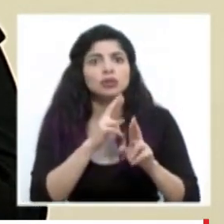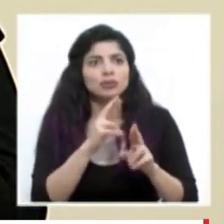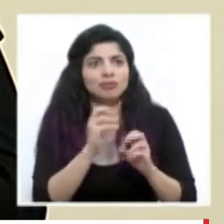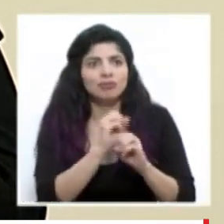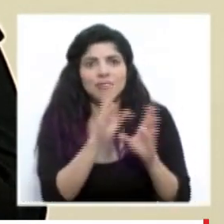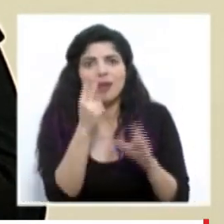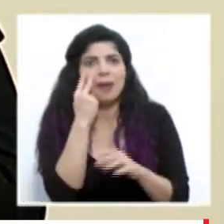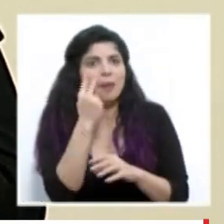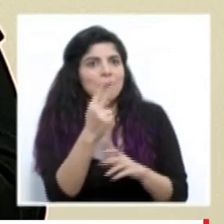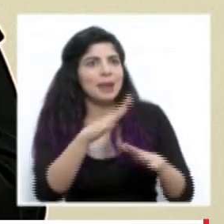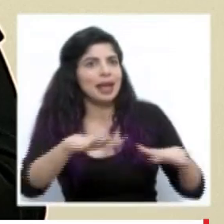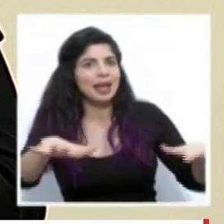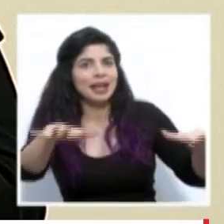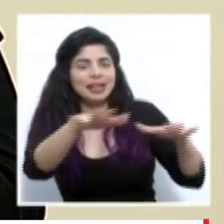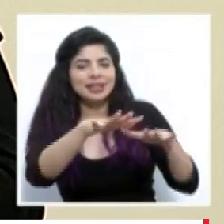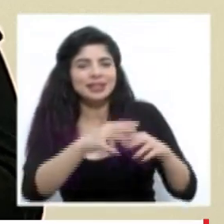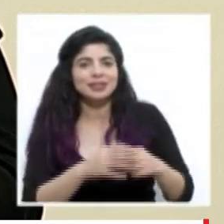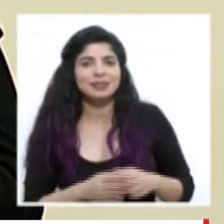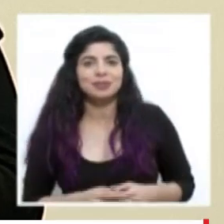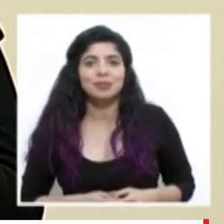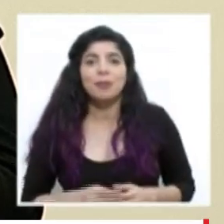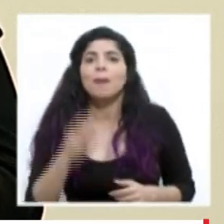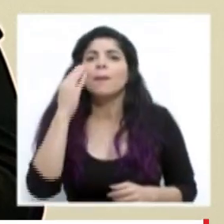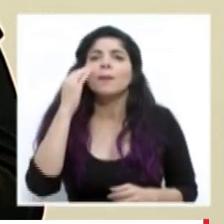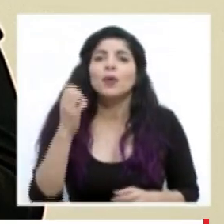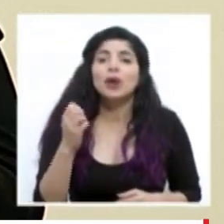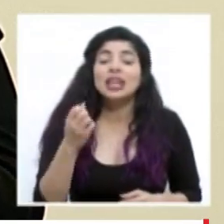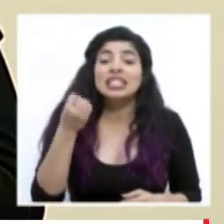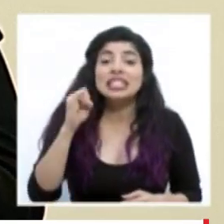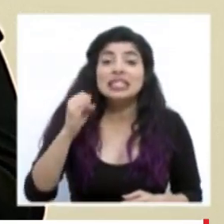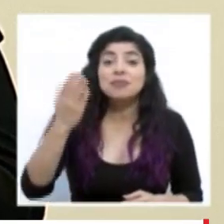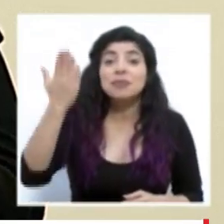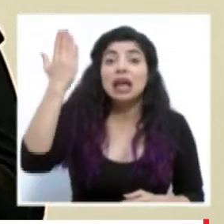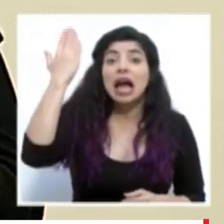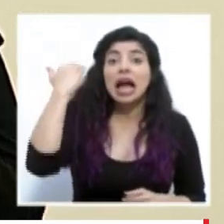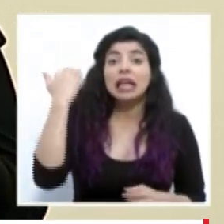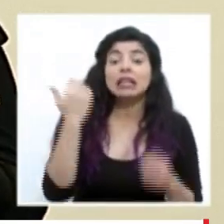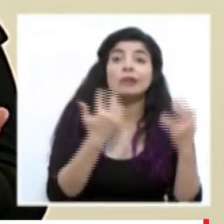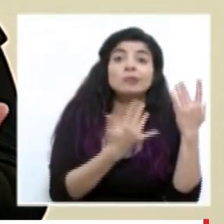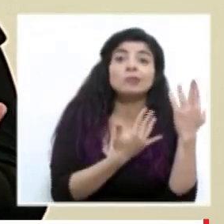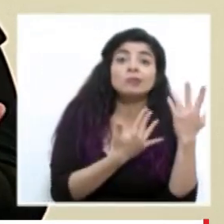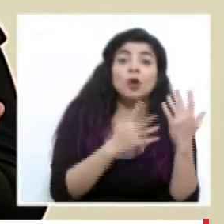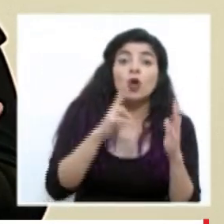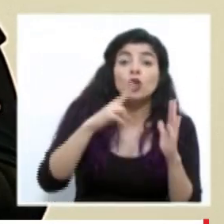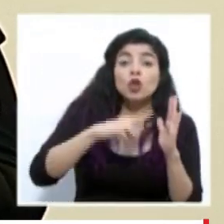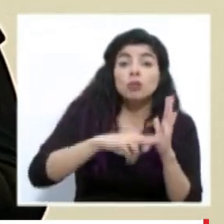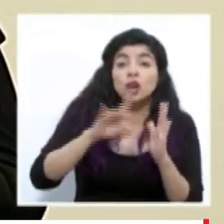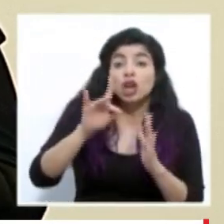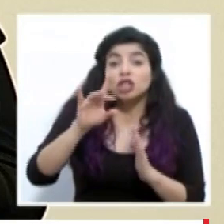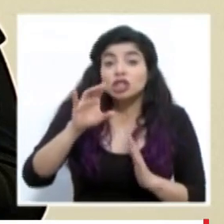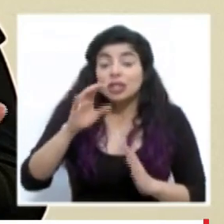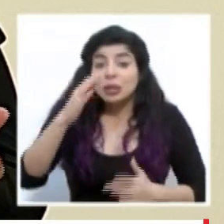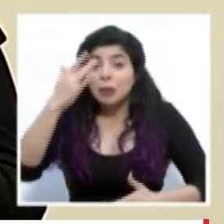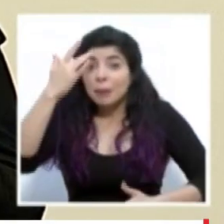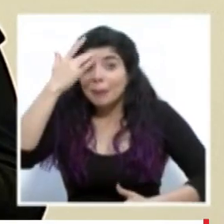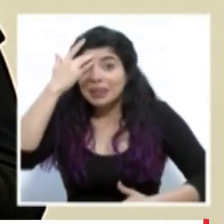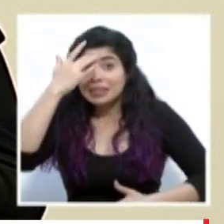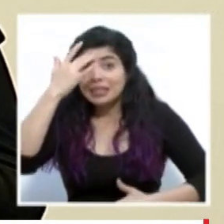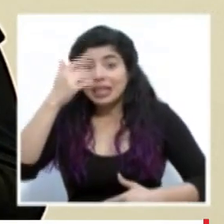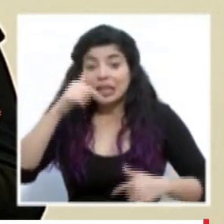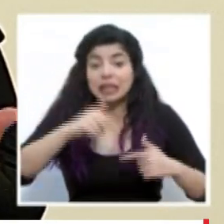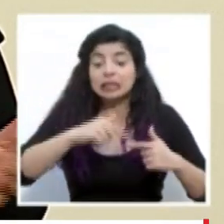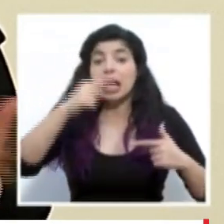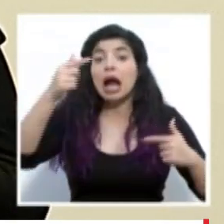nota en que si antes nosotros esperábamos hasta 2.800 pacientes de aquí